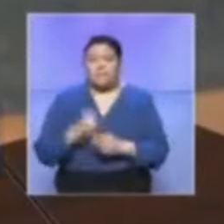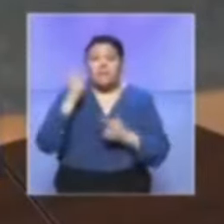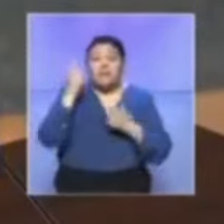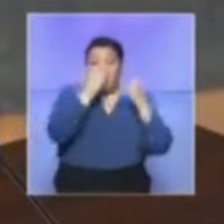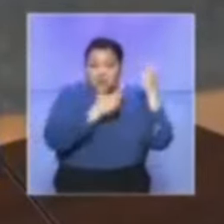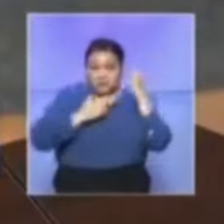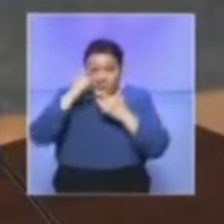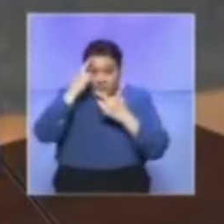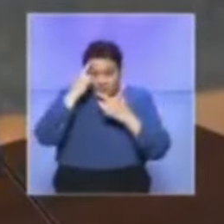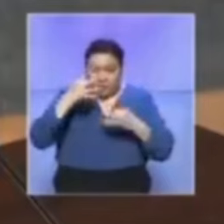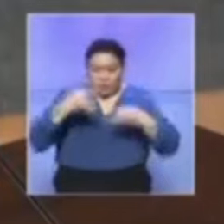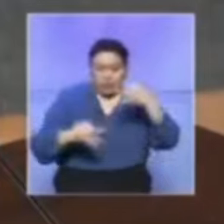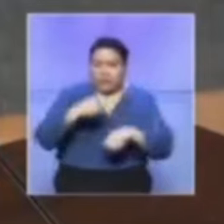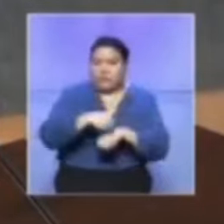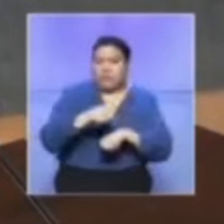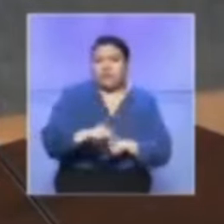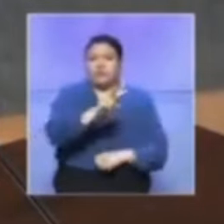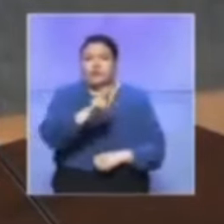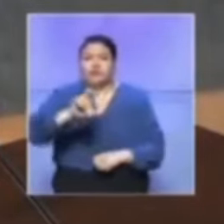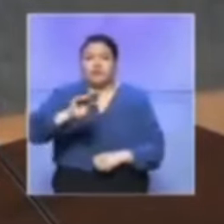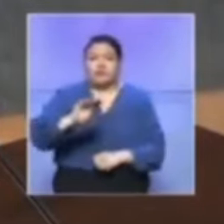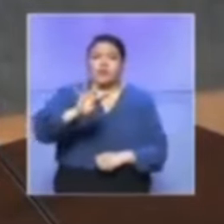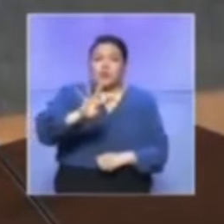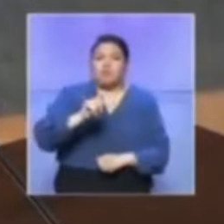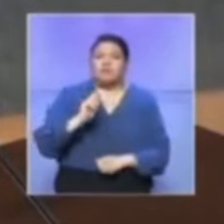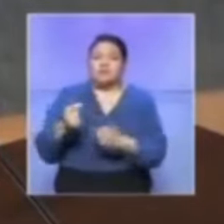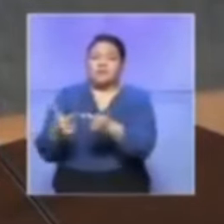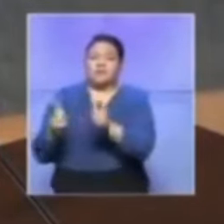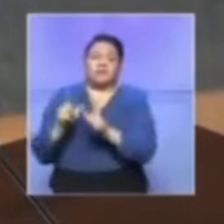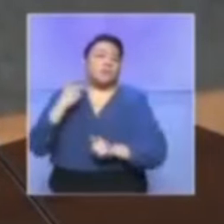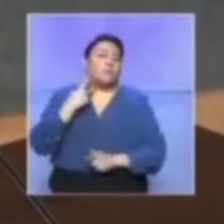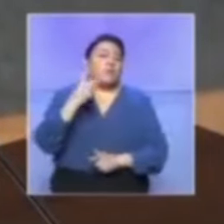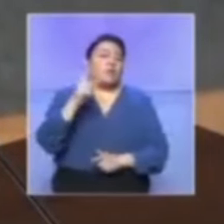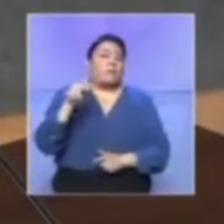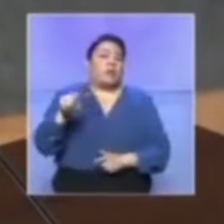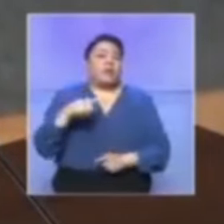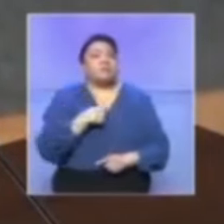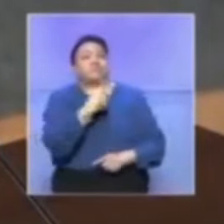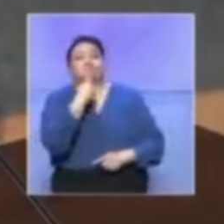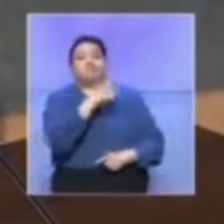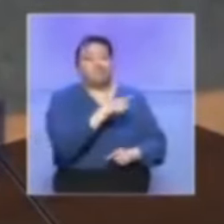revisión 284 interpuesto por el Partido Acción Nacional para controvertir